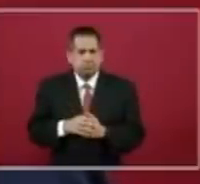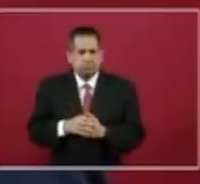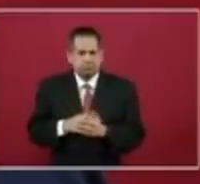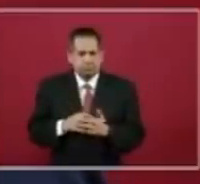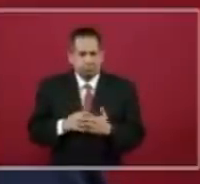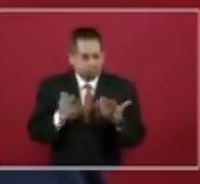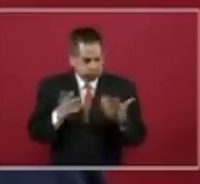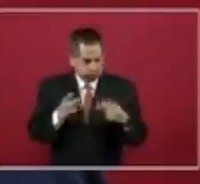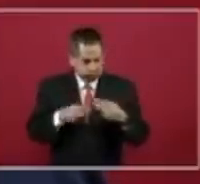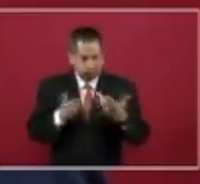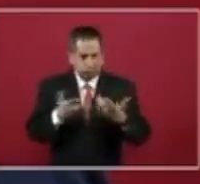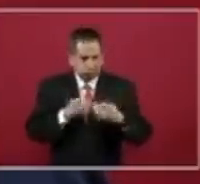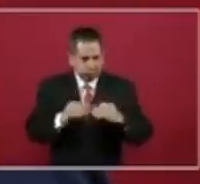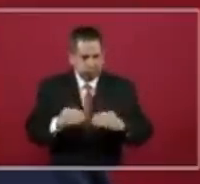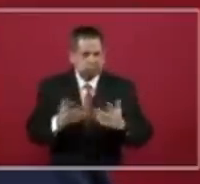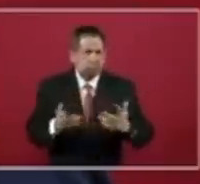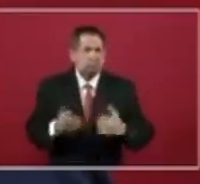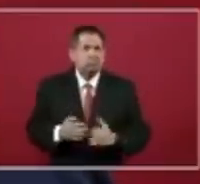se actúe